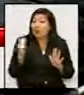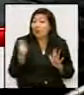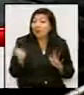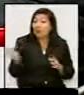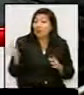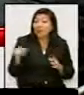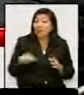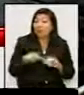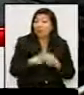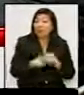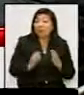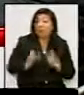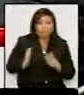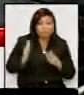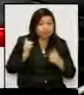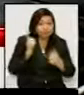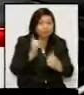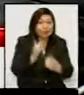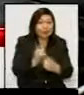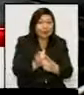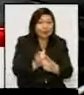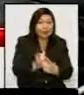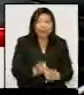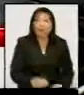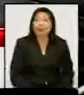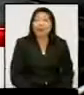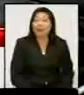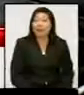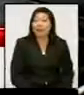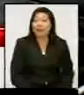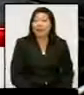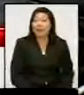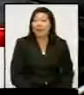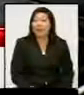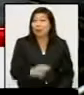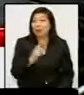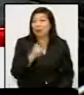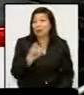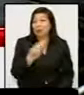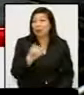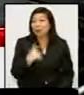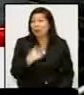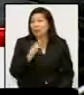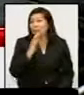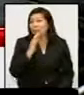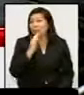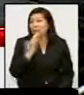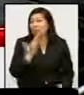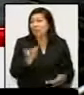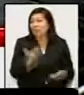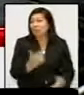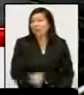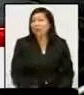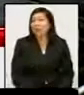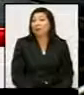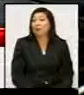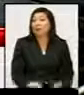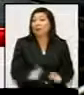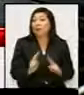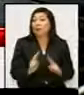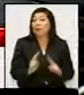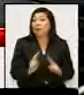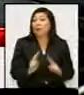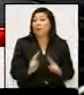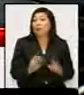este país van orientadas hacia la zona del Cusco. Estamos hablando que, y cuando veíamos